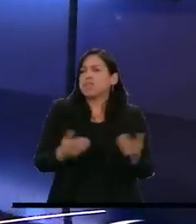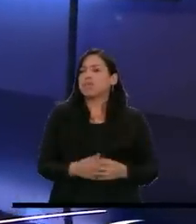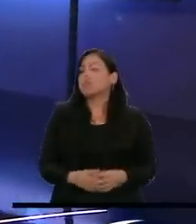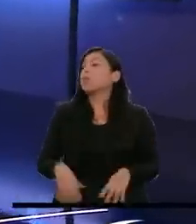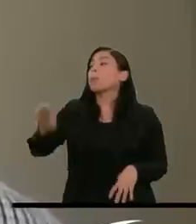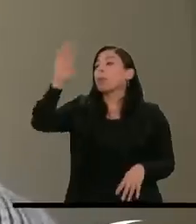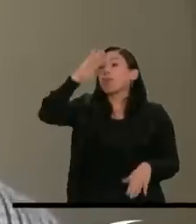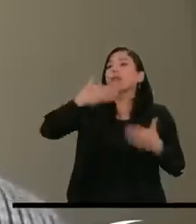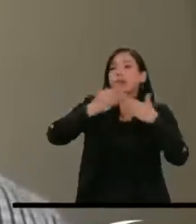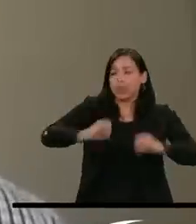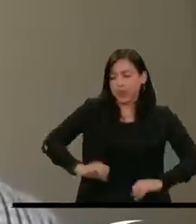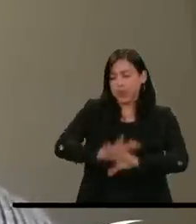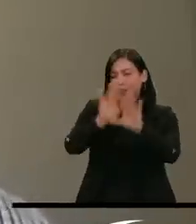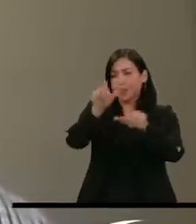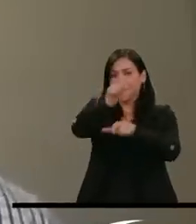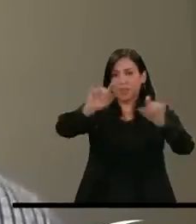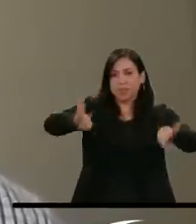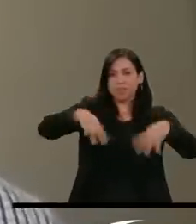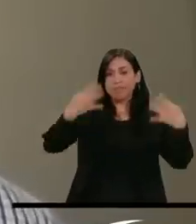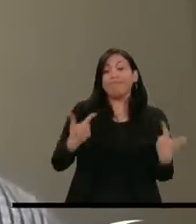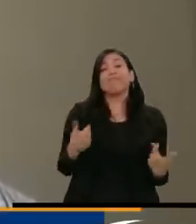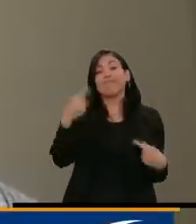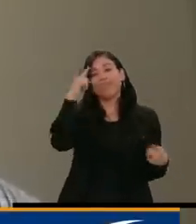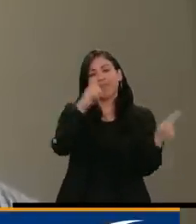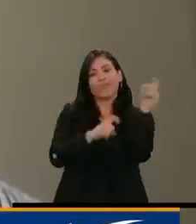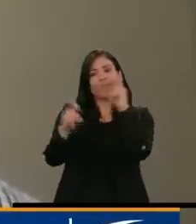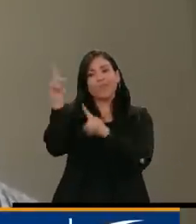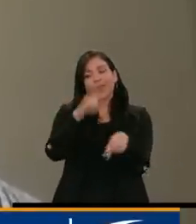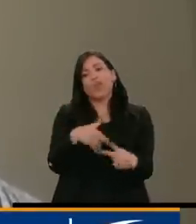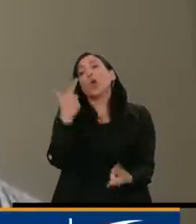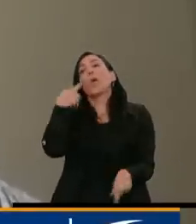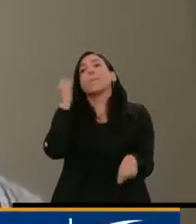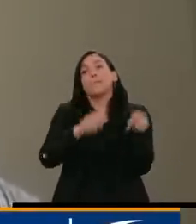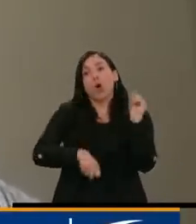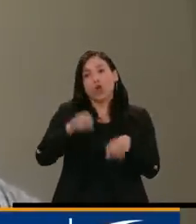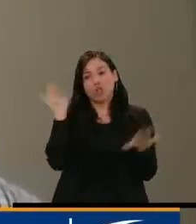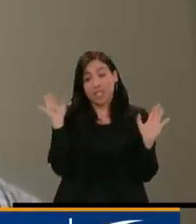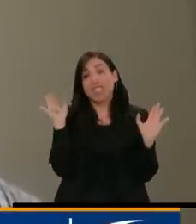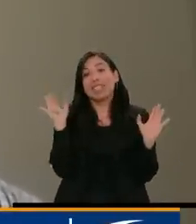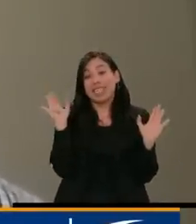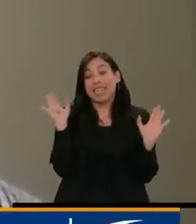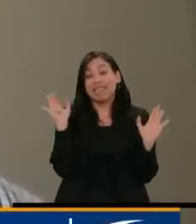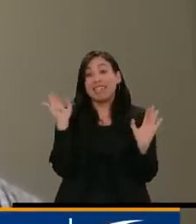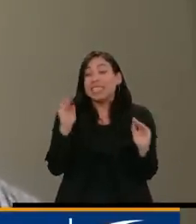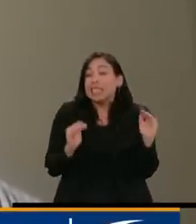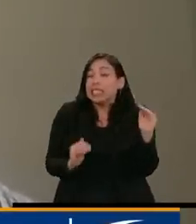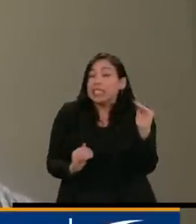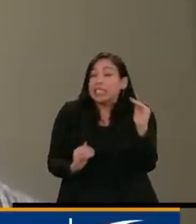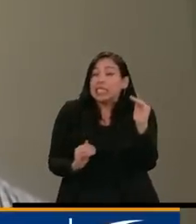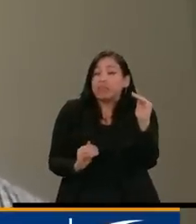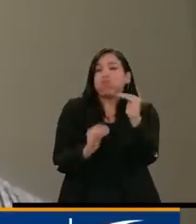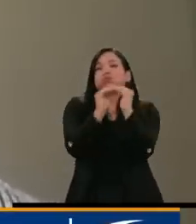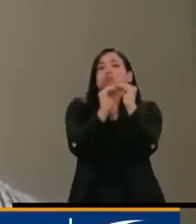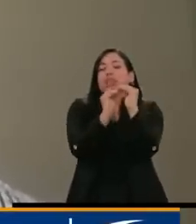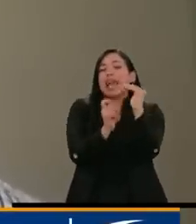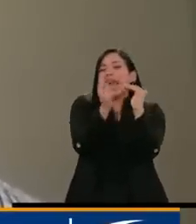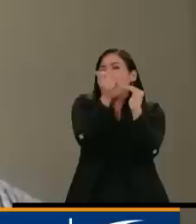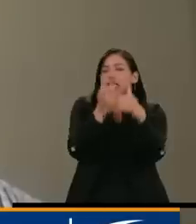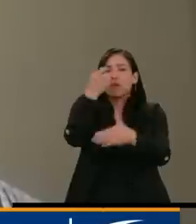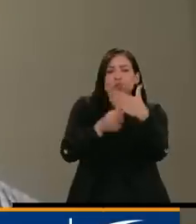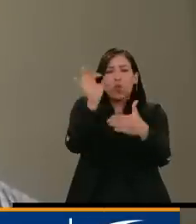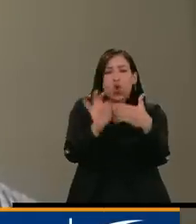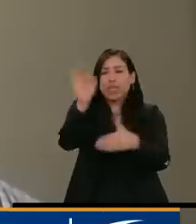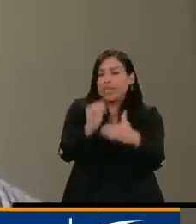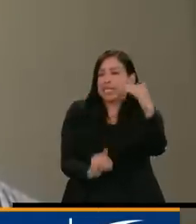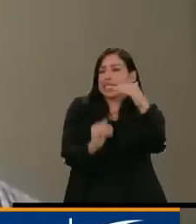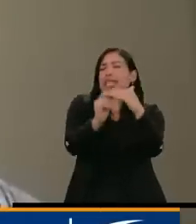Alejandra, muy buenos días a ti y a toda la audiencia. Nosotros pensamos que es muy posible que estemos llegando, si no al techo, muy cerquita al techo. Lo que es importante